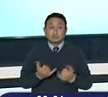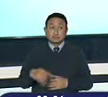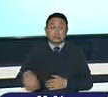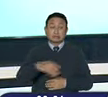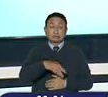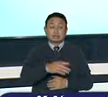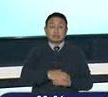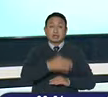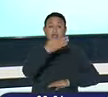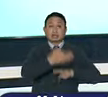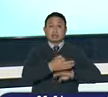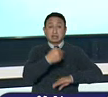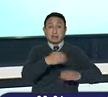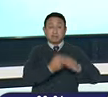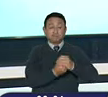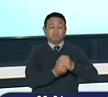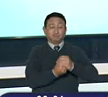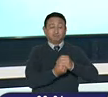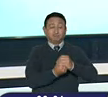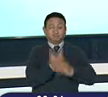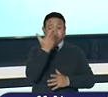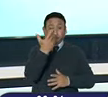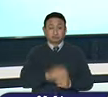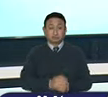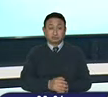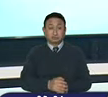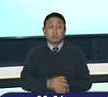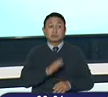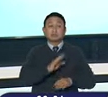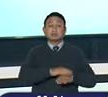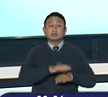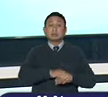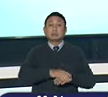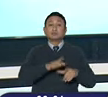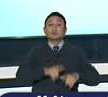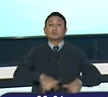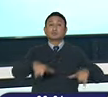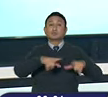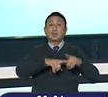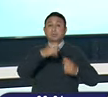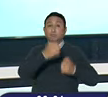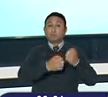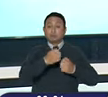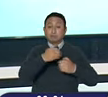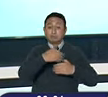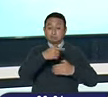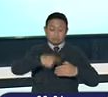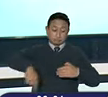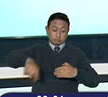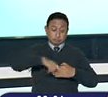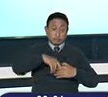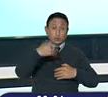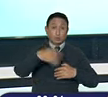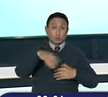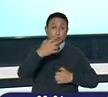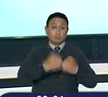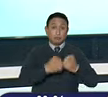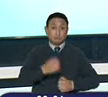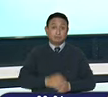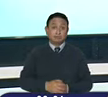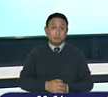del volcán Cotopaxi, existe incertidumbre por los escenarios de desastre que conllevaría un fenómeno natural de este